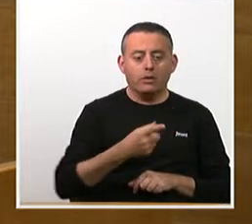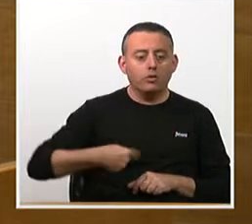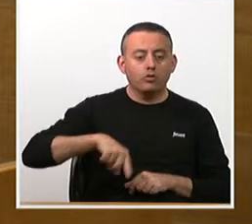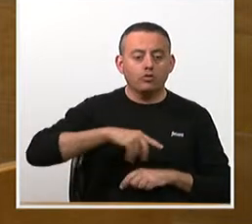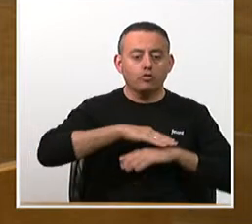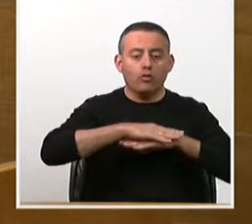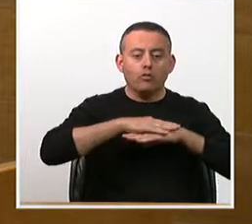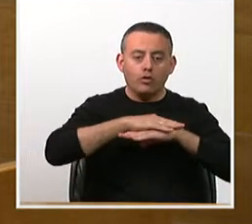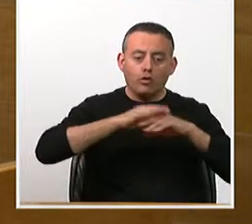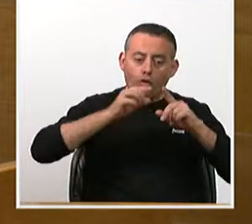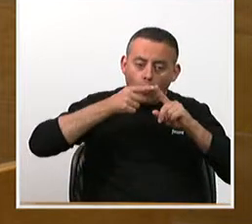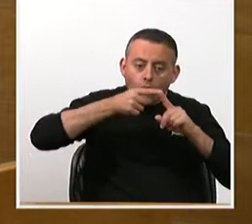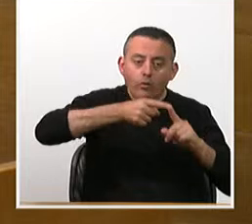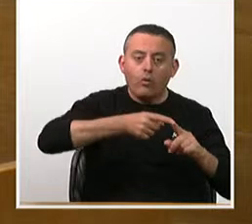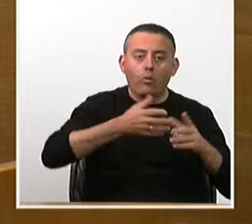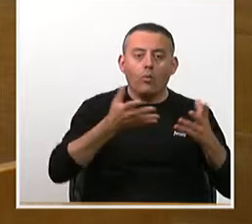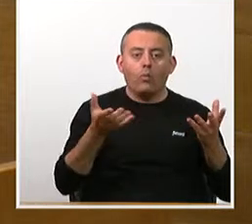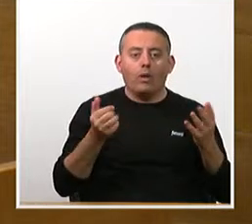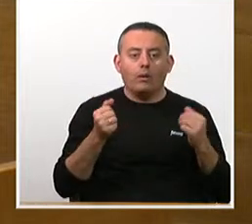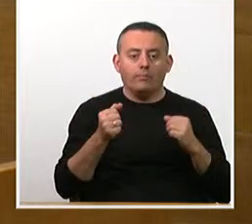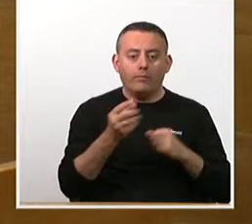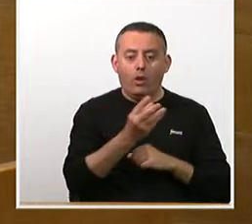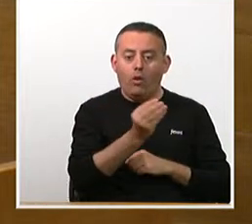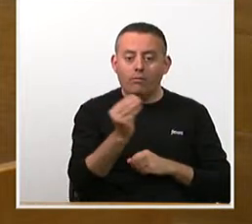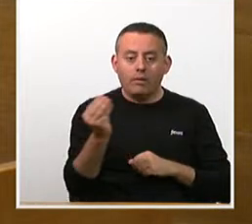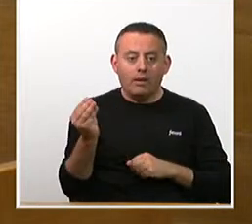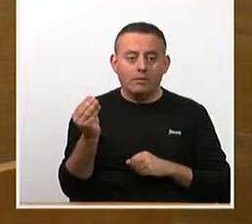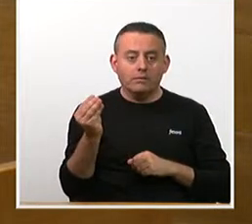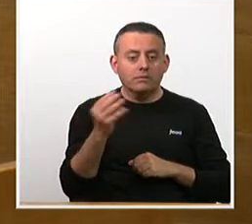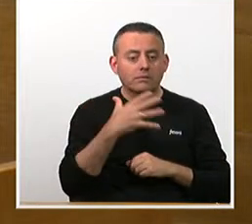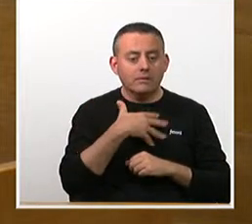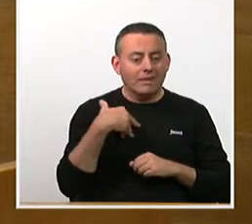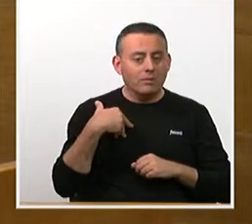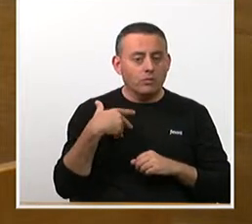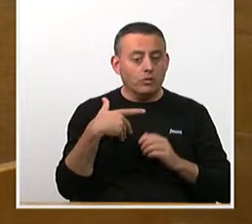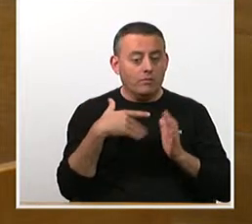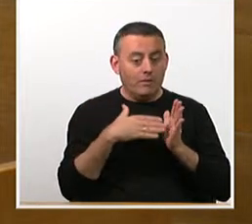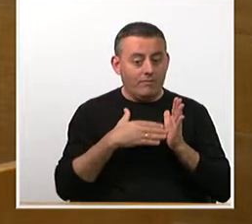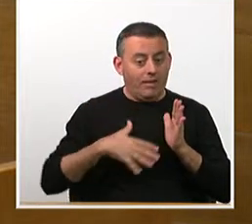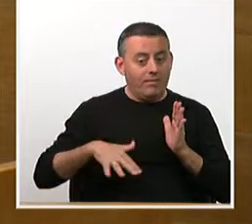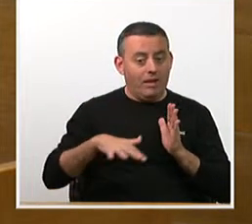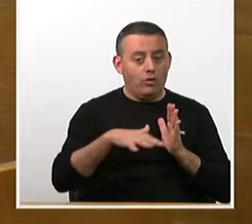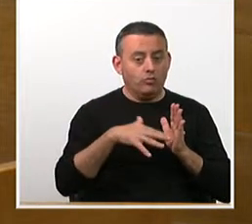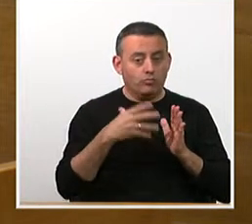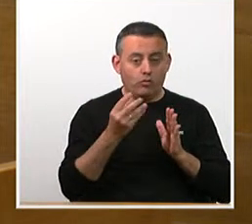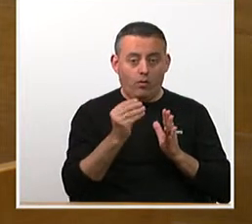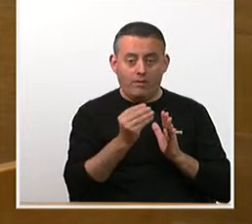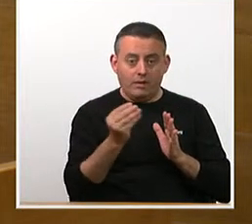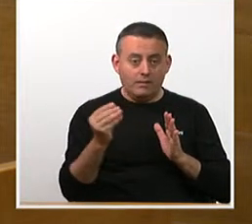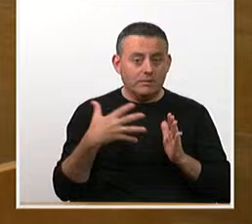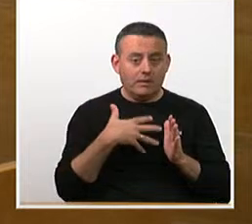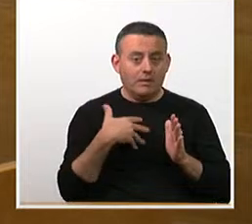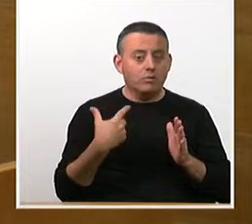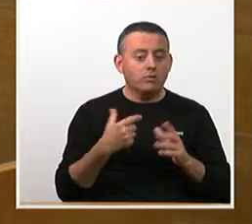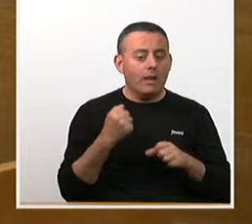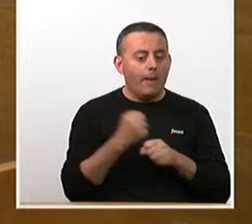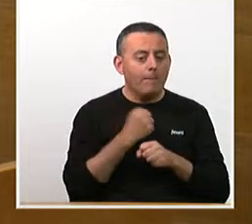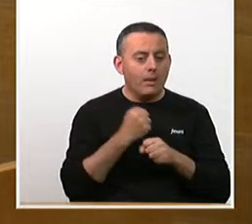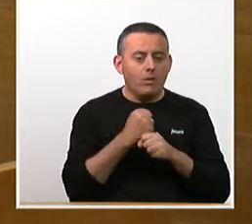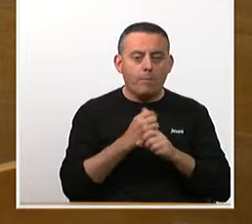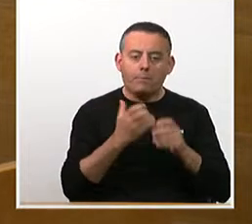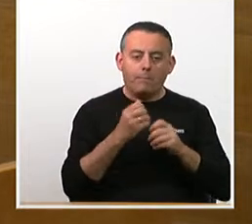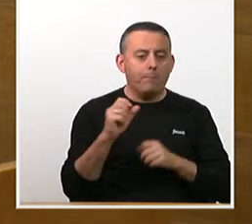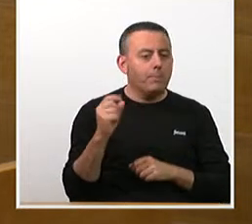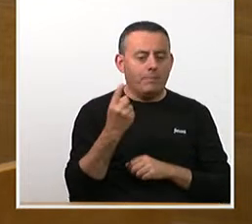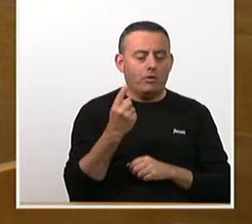como consell debe ser que los jóvenes valencianos consigan su primer empleo y no ayudar a los